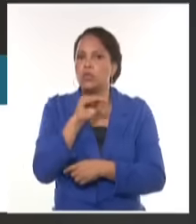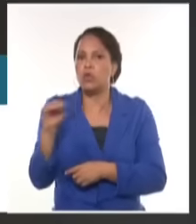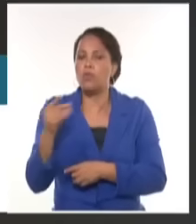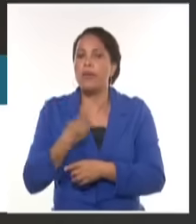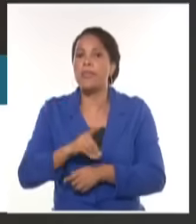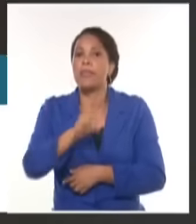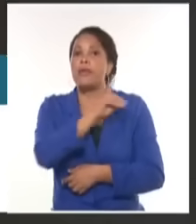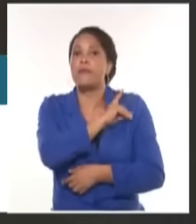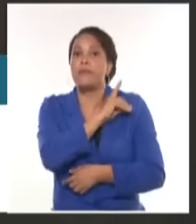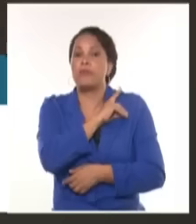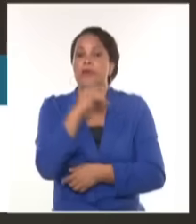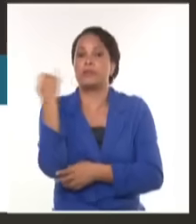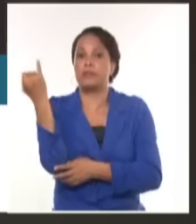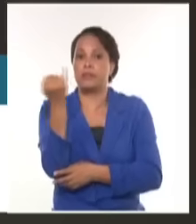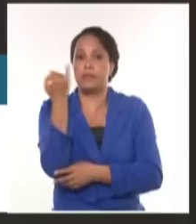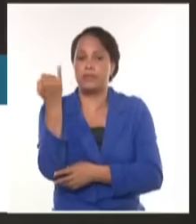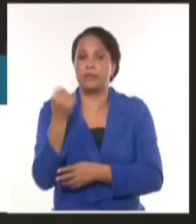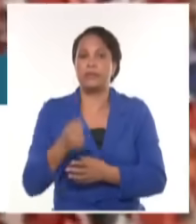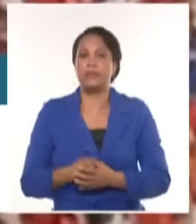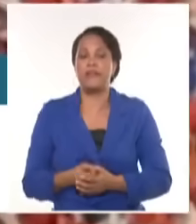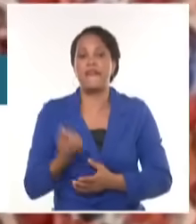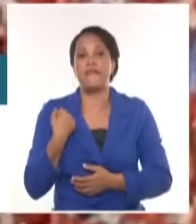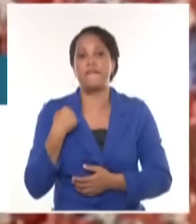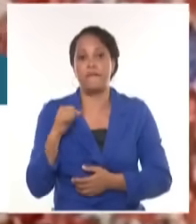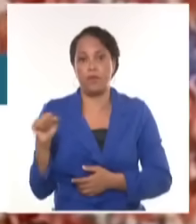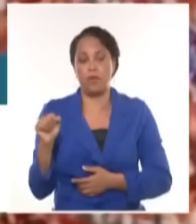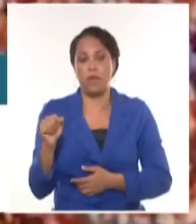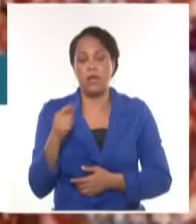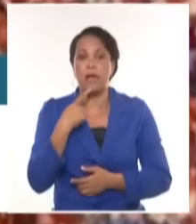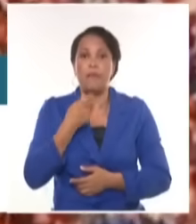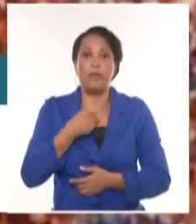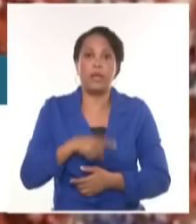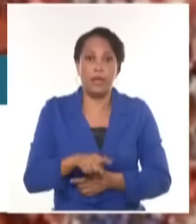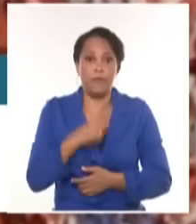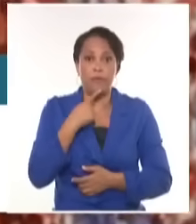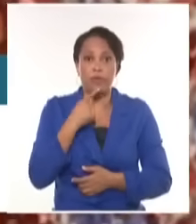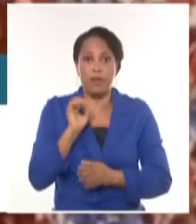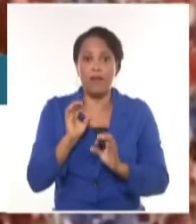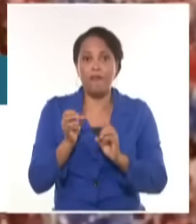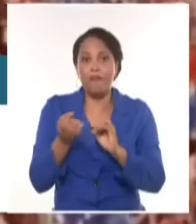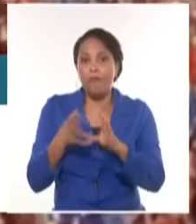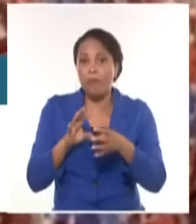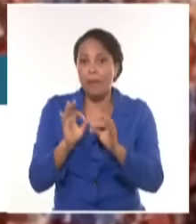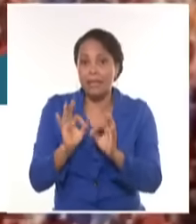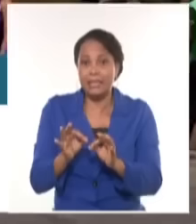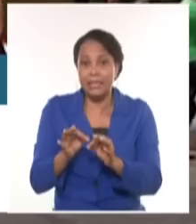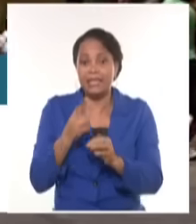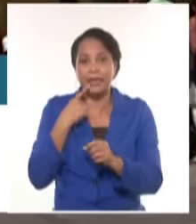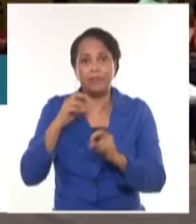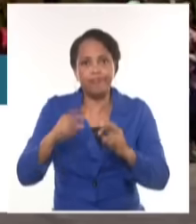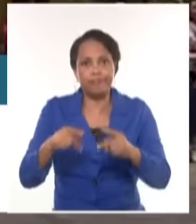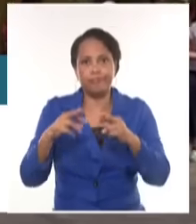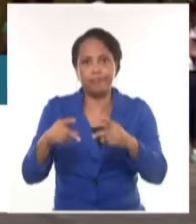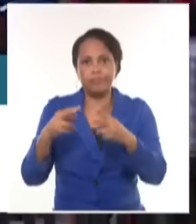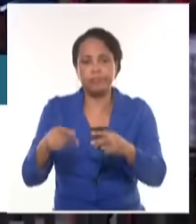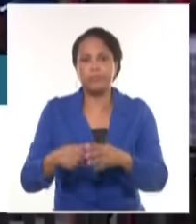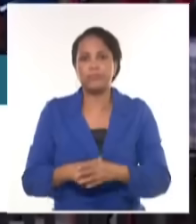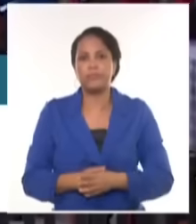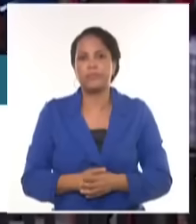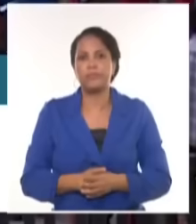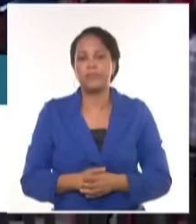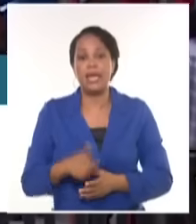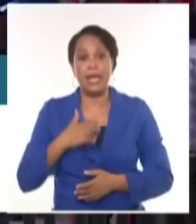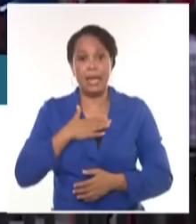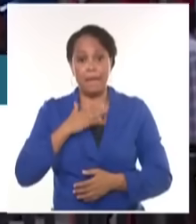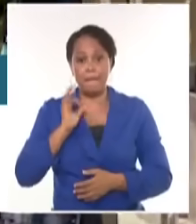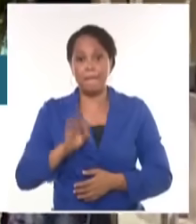diplomacia internacional. En la medida en que ese comportamiento se ha hecho reiterado, el propio